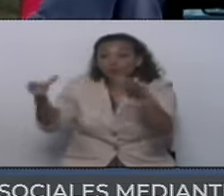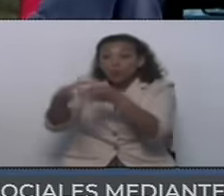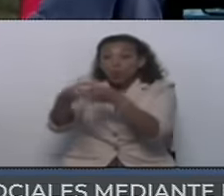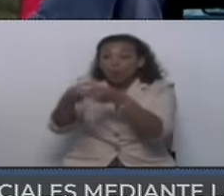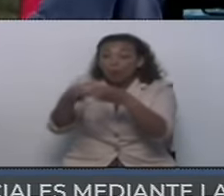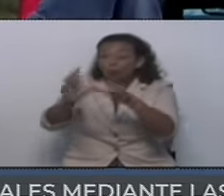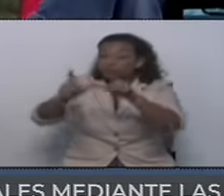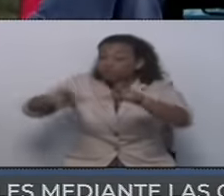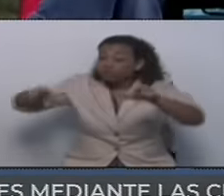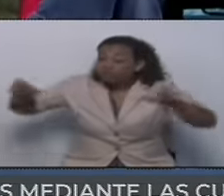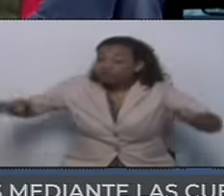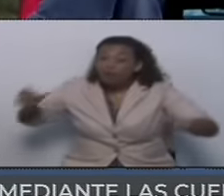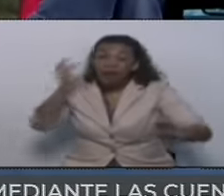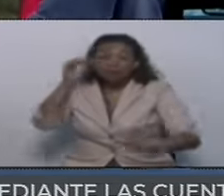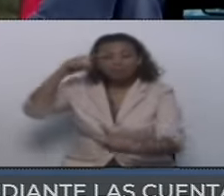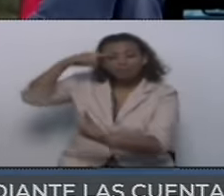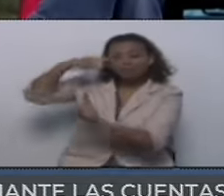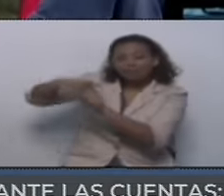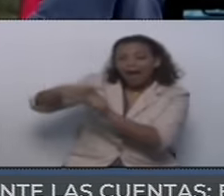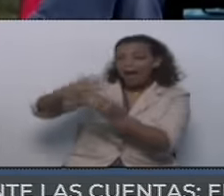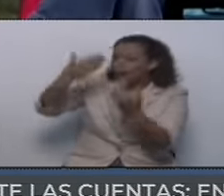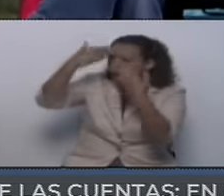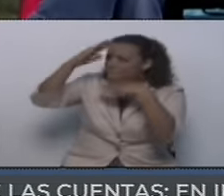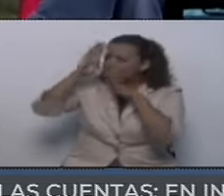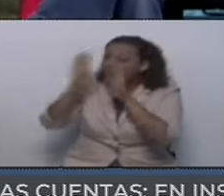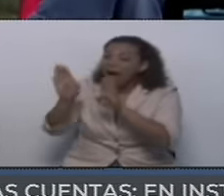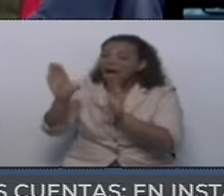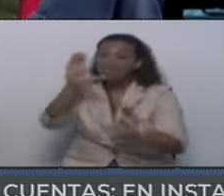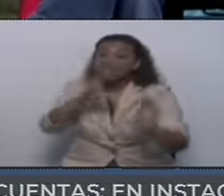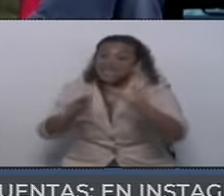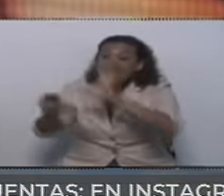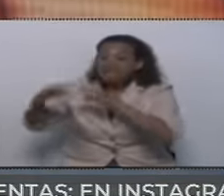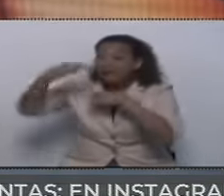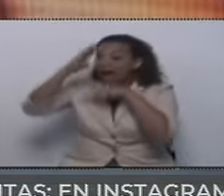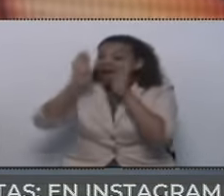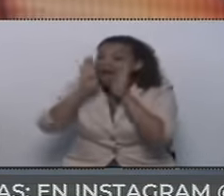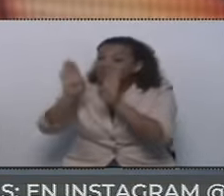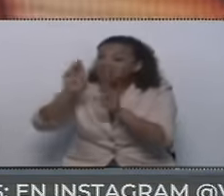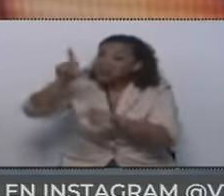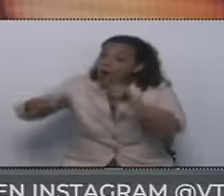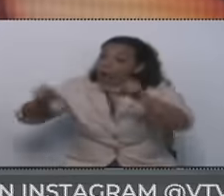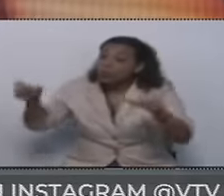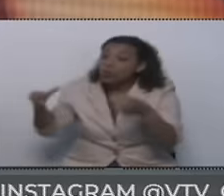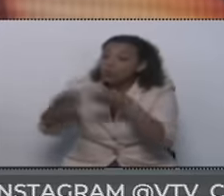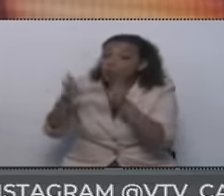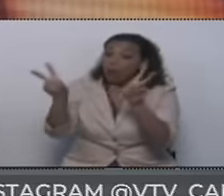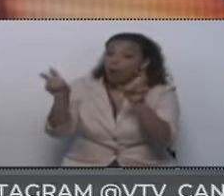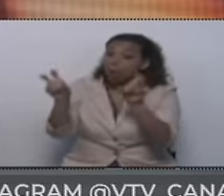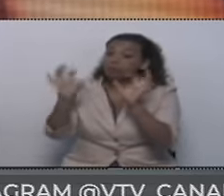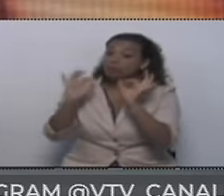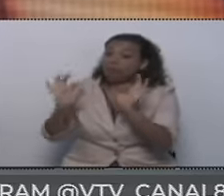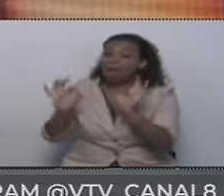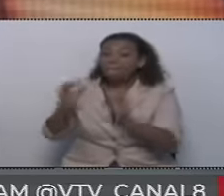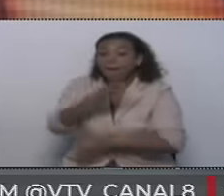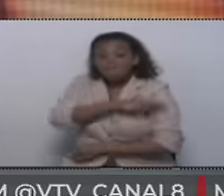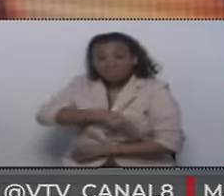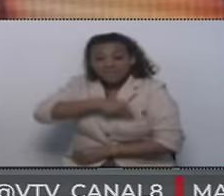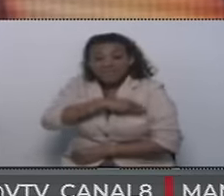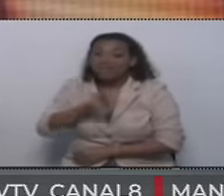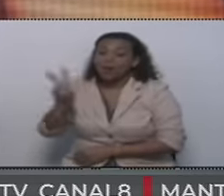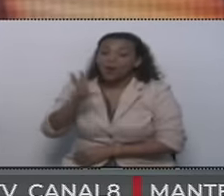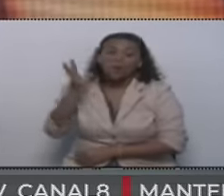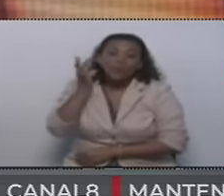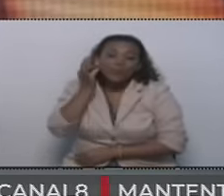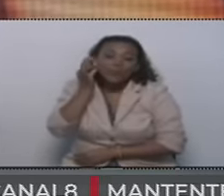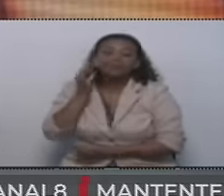mujerero que está dedicado con la ciencia a atender este tema de la gran misión Venezuela